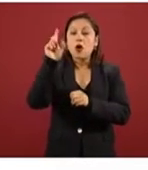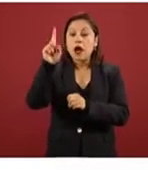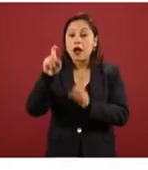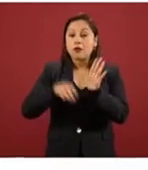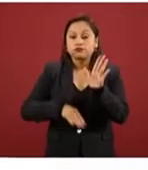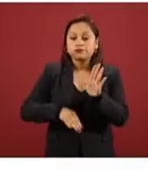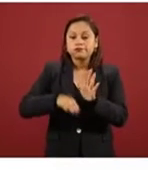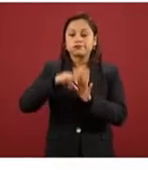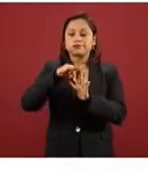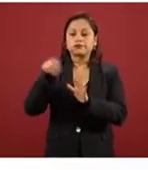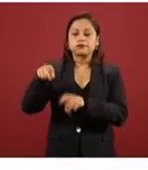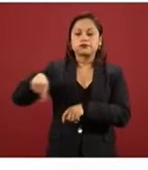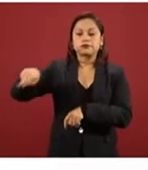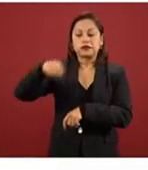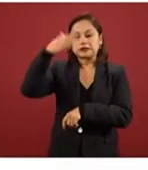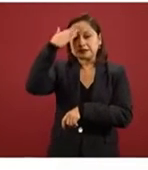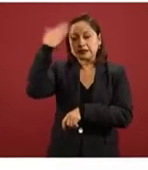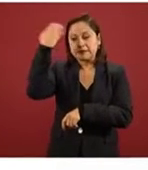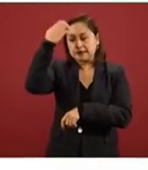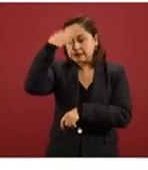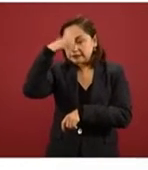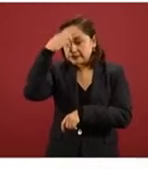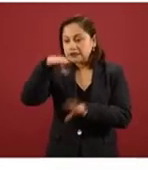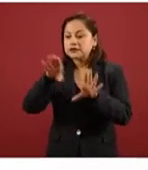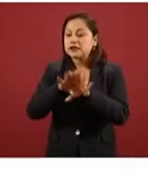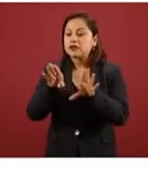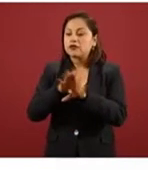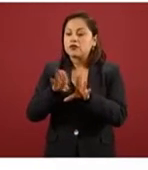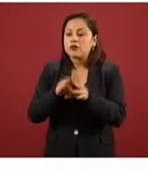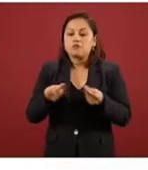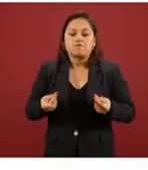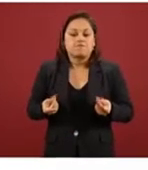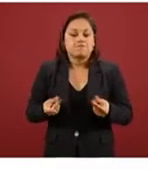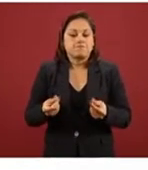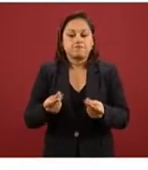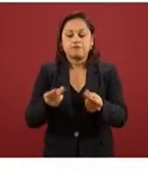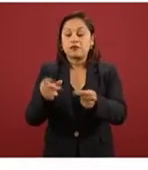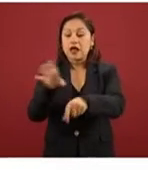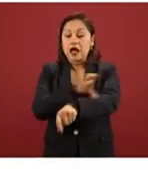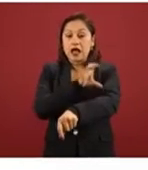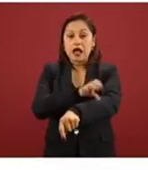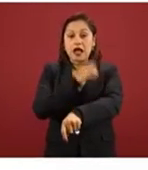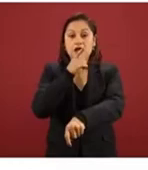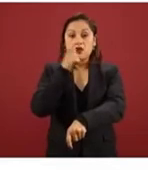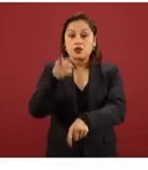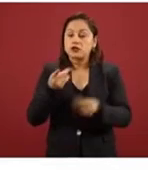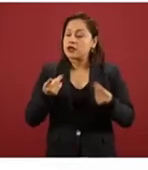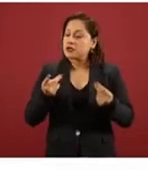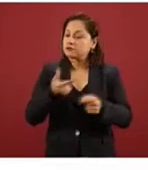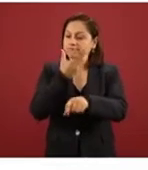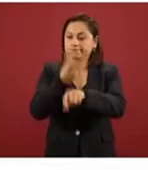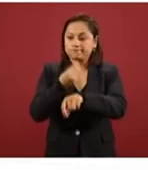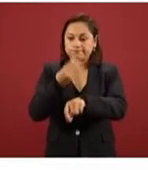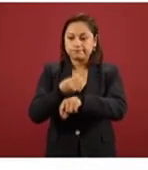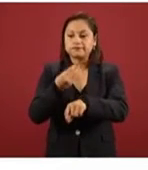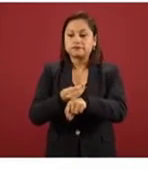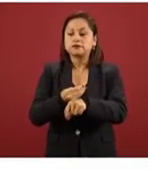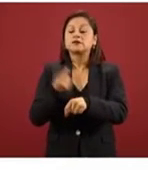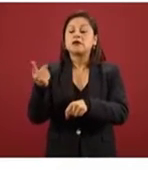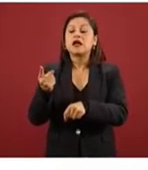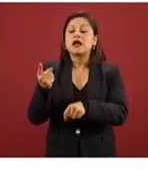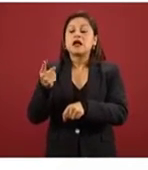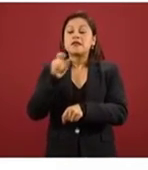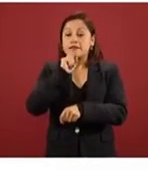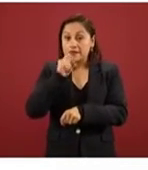extraordinaria experiencia, talento y capacidad para restablecer en tiempo récord el servicio eléctrico en nuestras comunidades, mientras a nivel